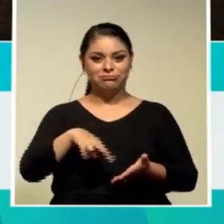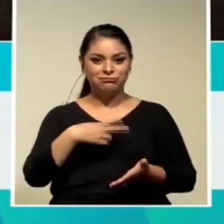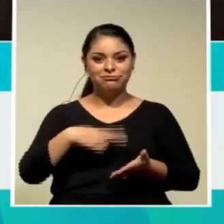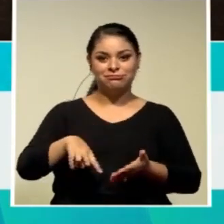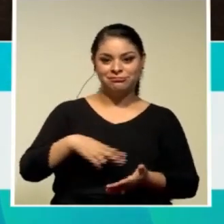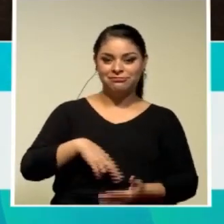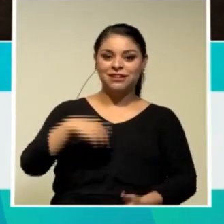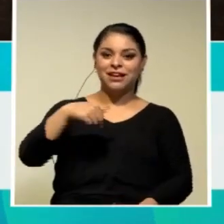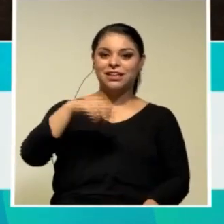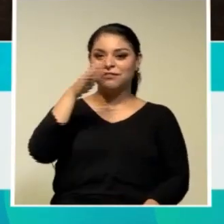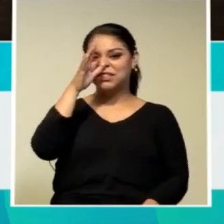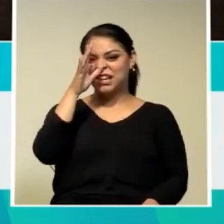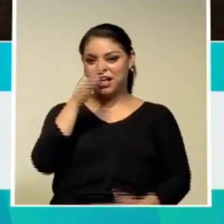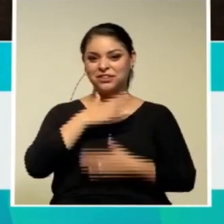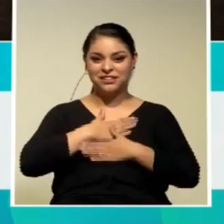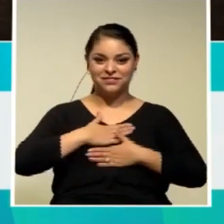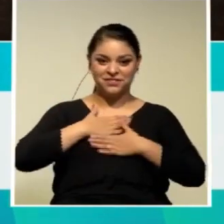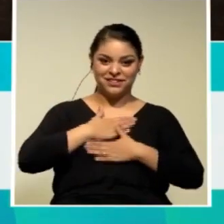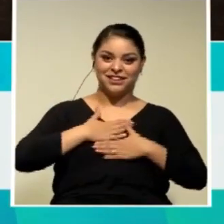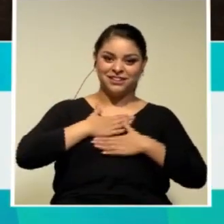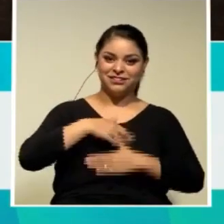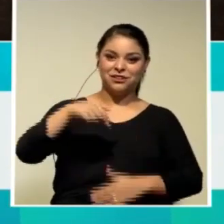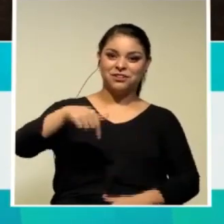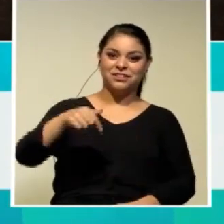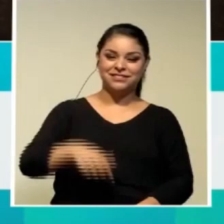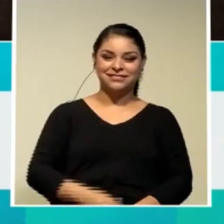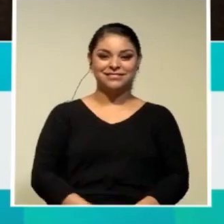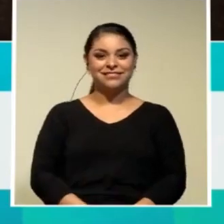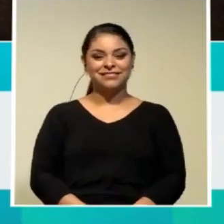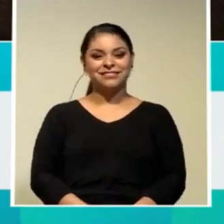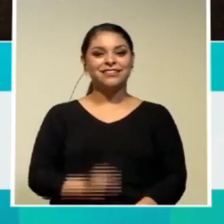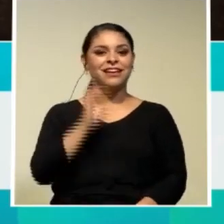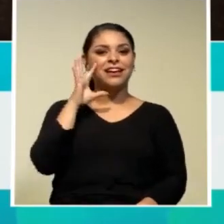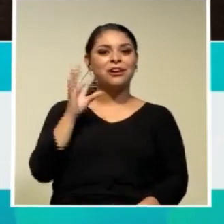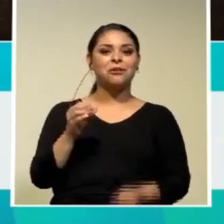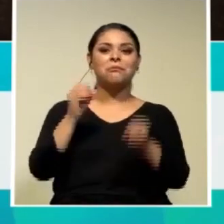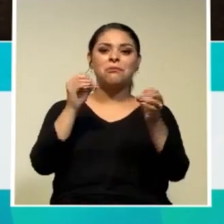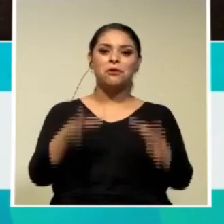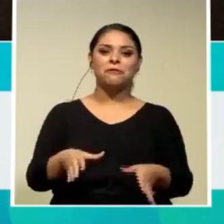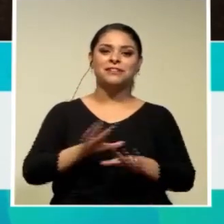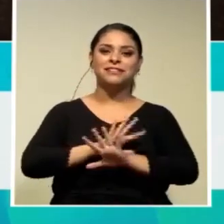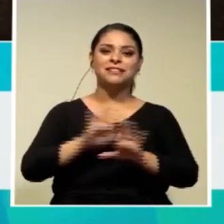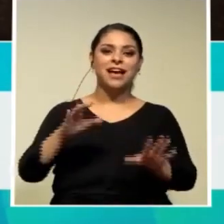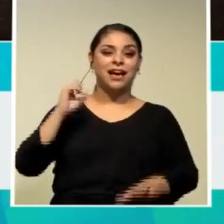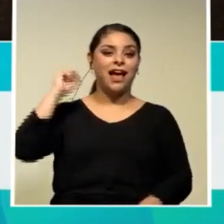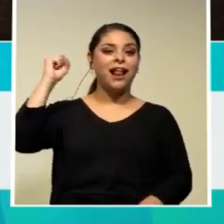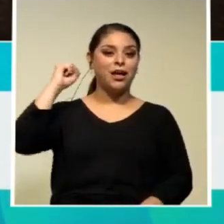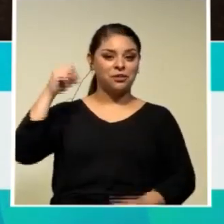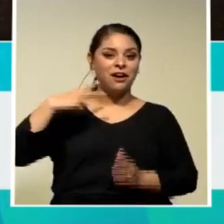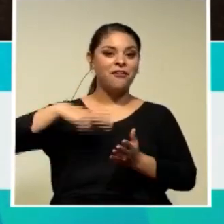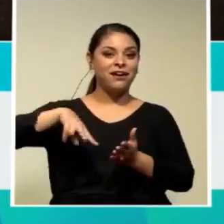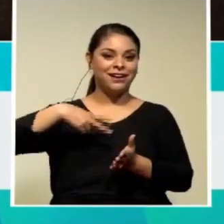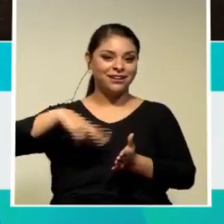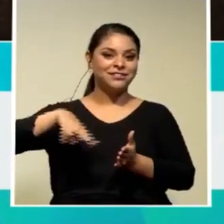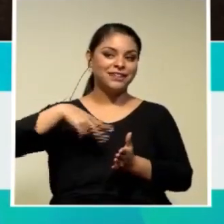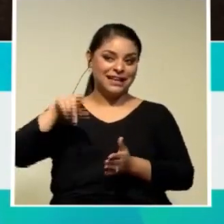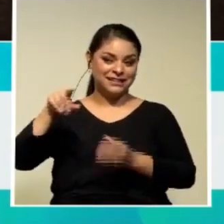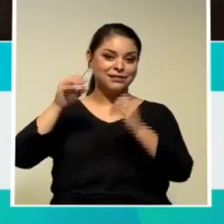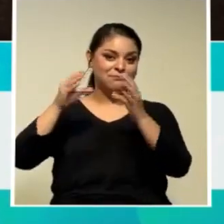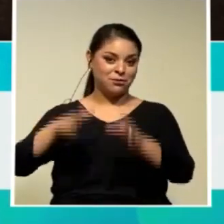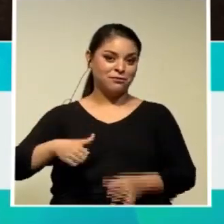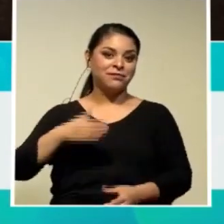Estamos vacilando, estamos disfrutando. Yo creo que ya profe nos está como ganando lo de la bailada, ¿verdad? Sí, ese profe Gabriel,